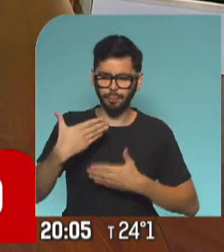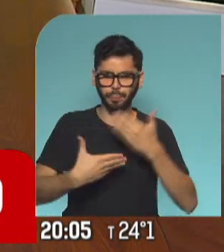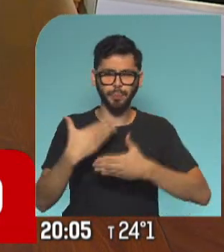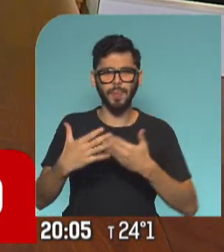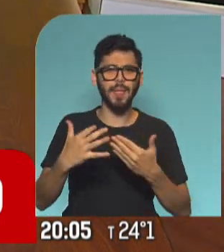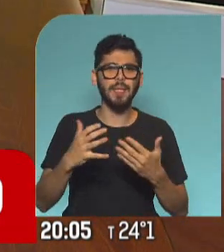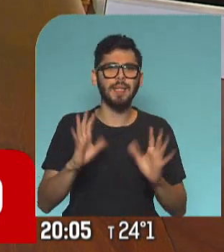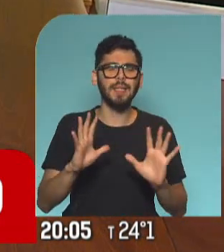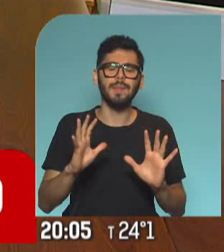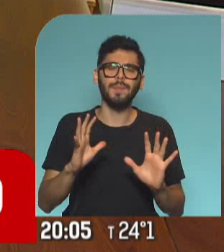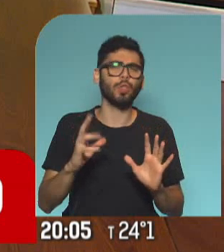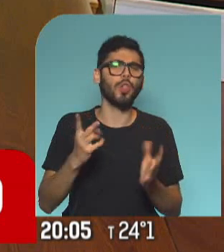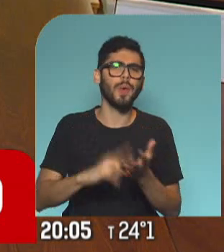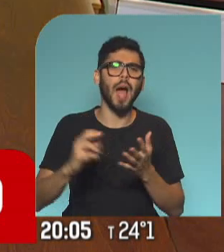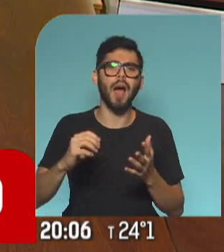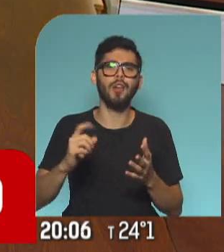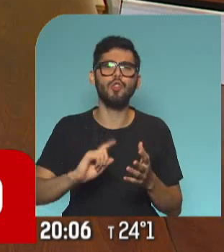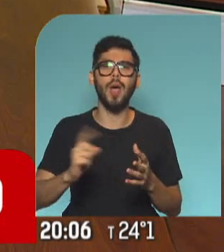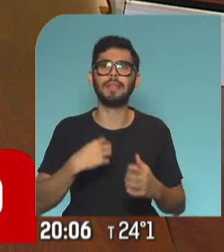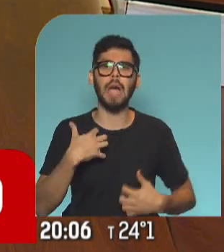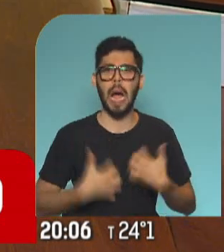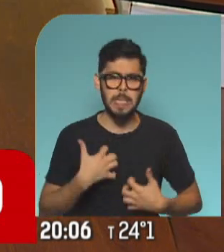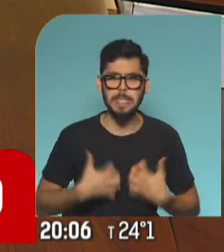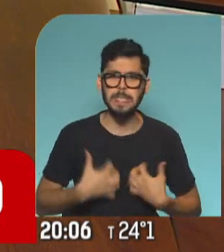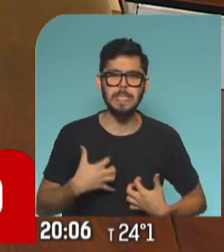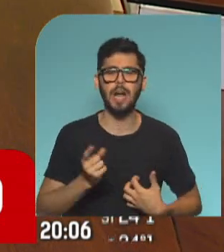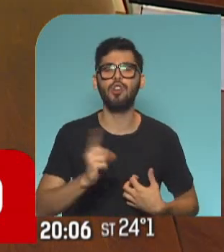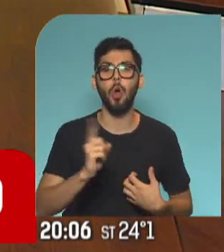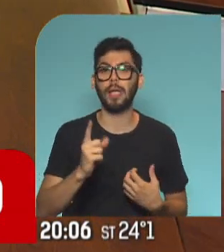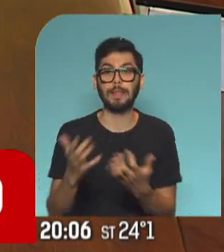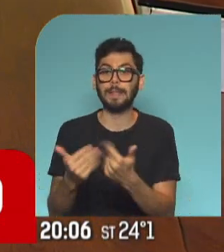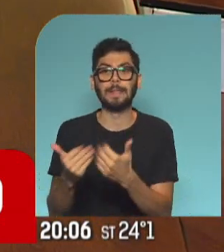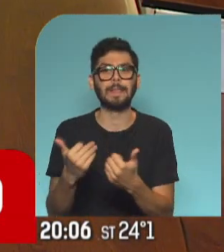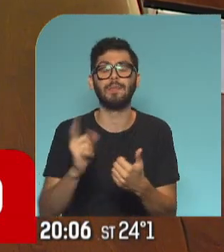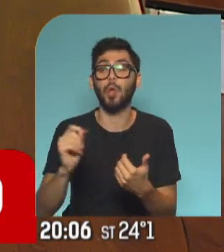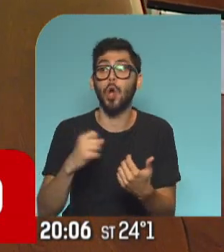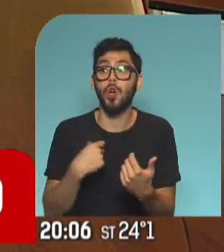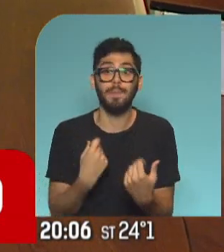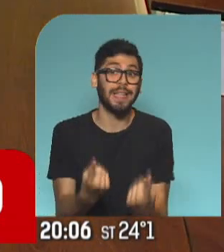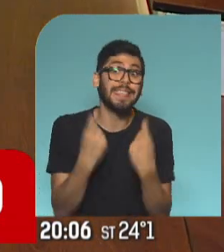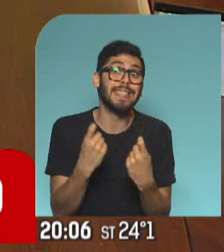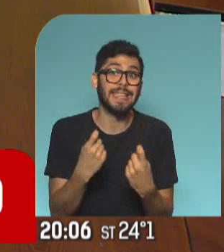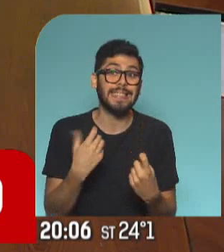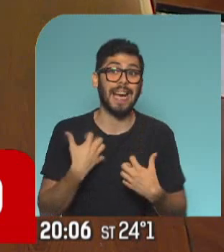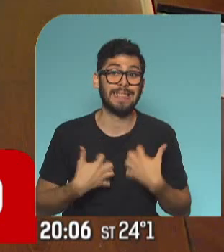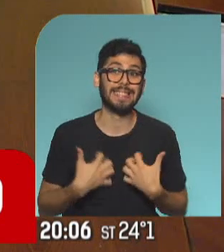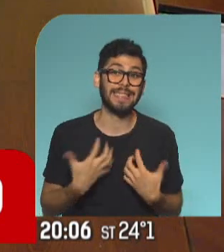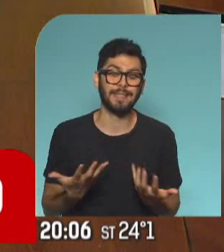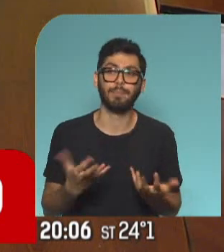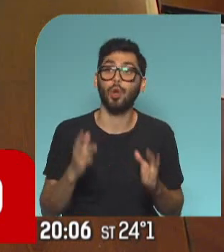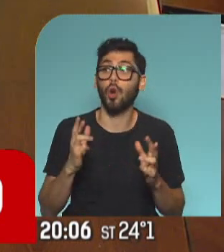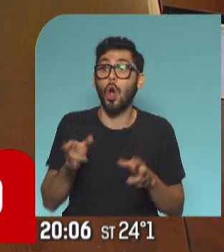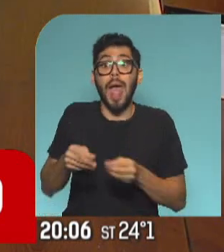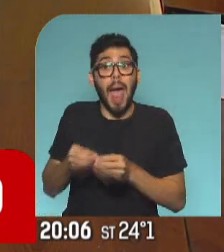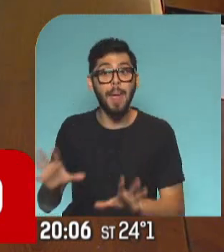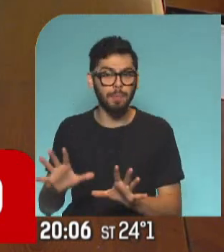coyuntura no es no es que pecamos de acción sino que pecamos de necesitados pero en algún momento ahora que habrá que empezar yo